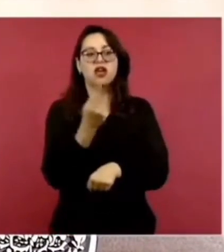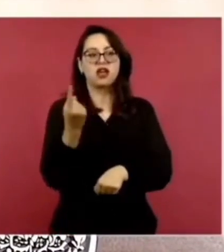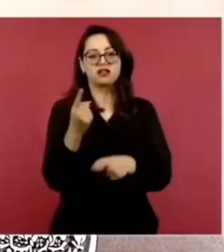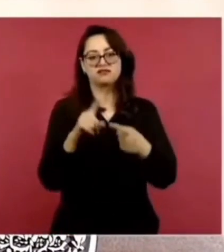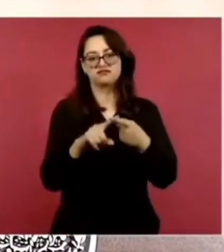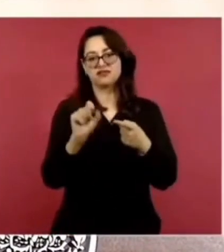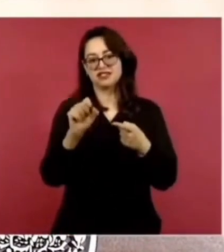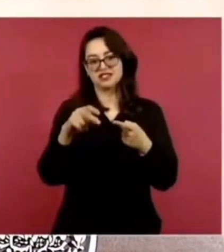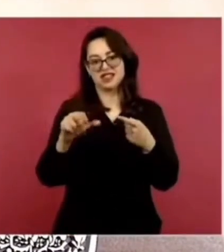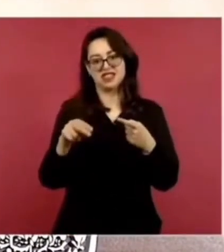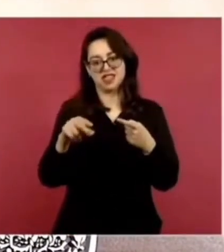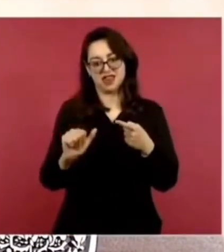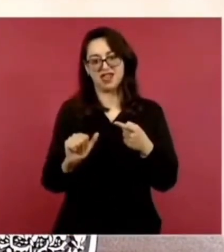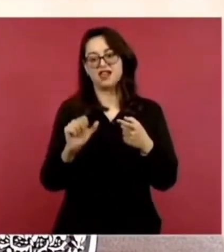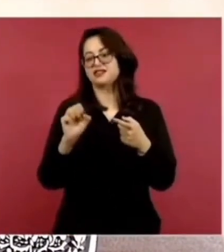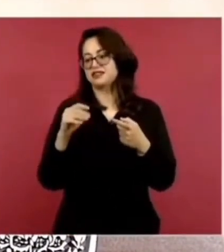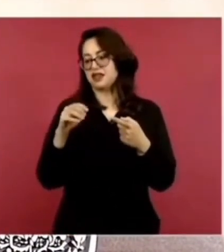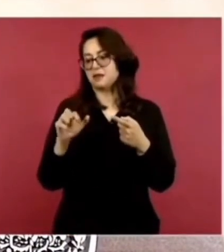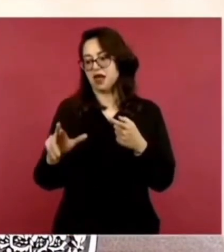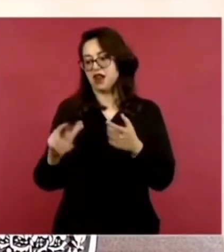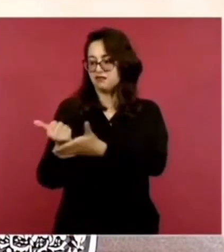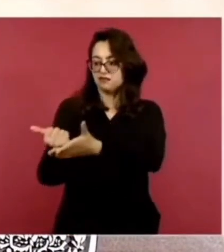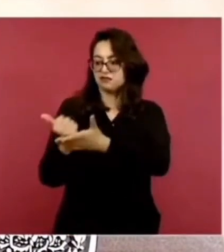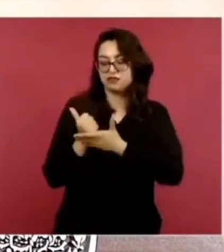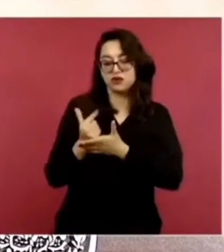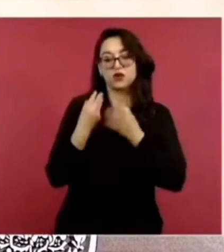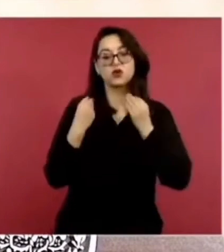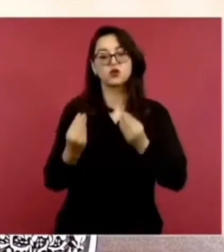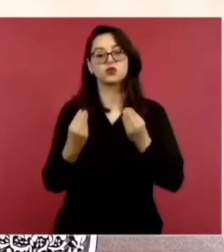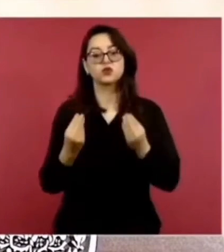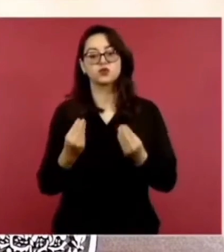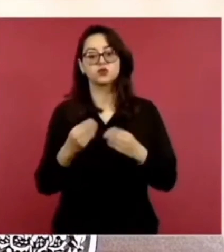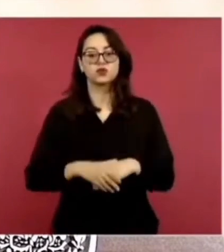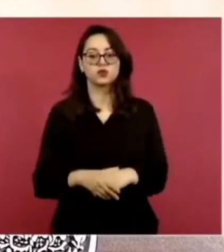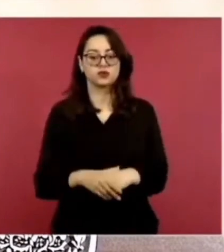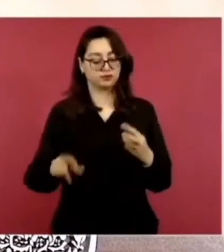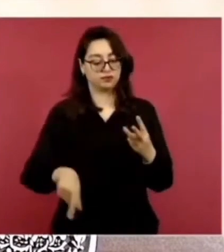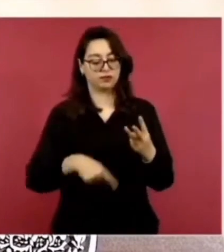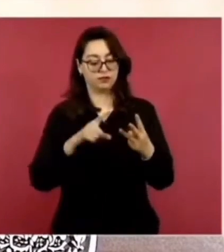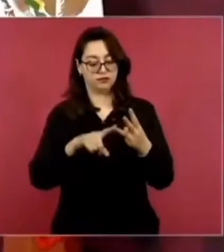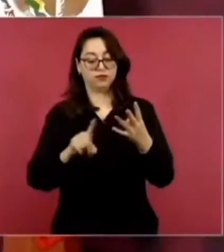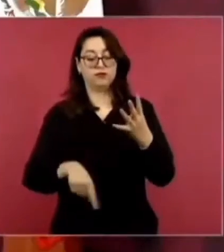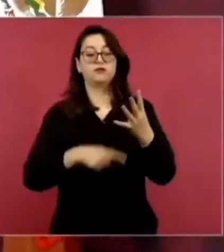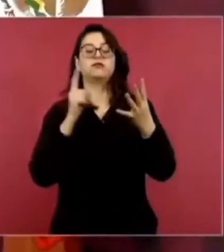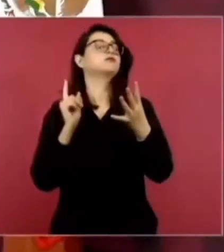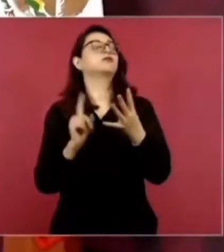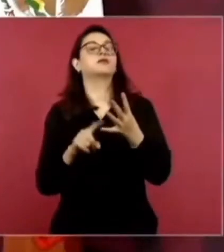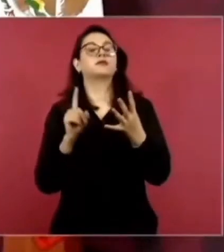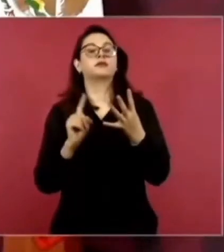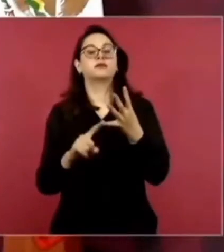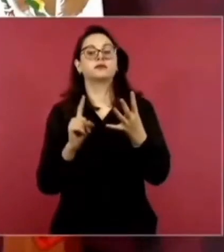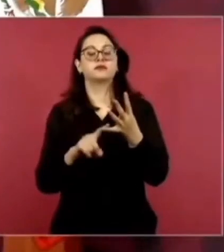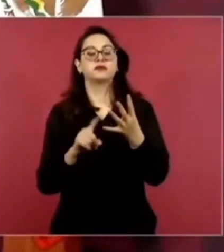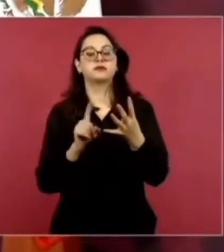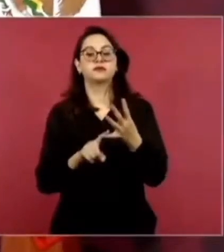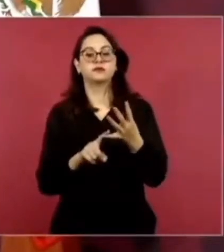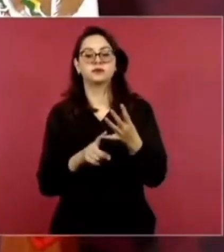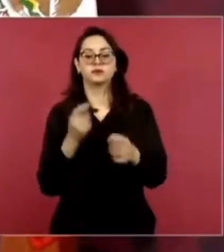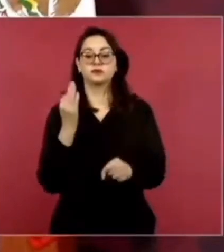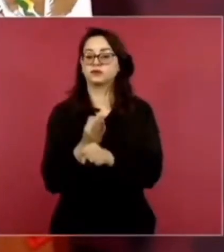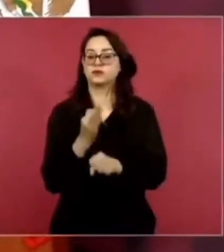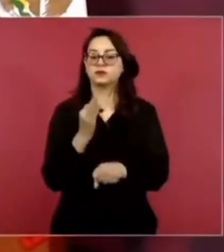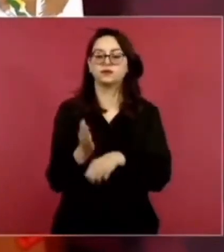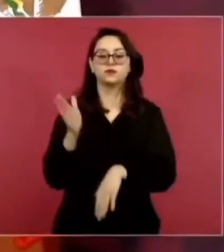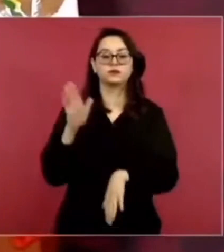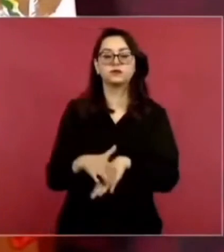La misión 4 es la que se está reforzando como